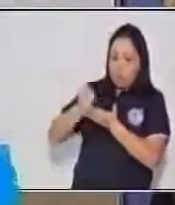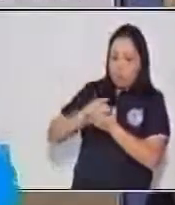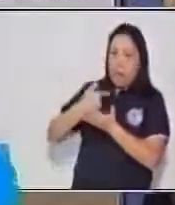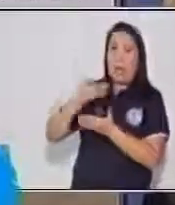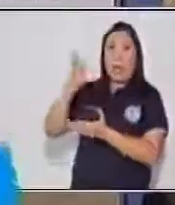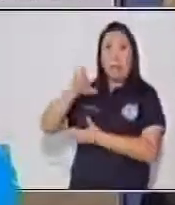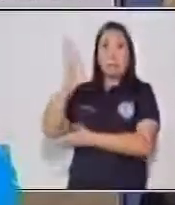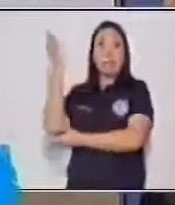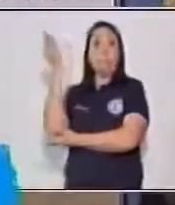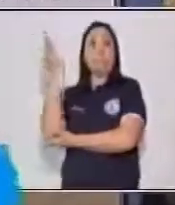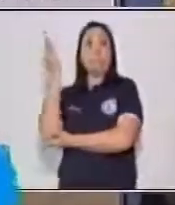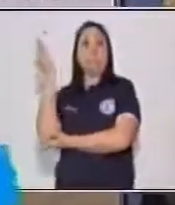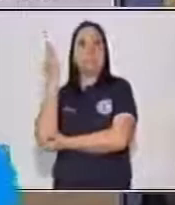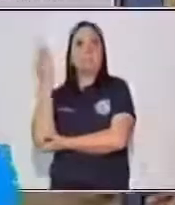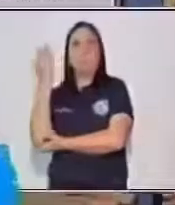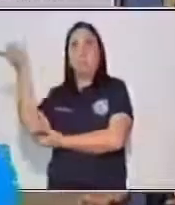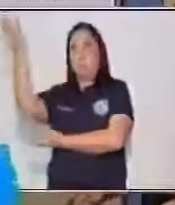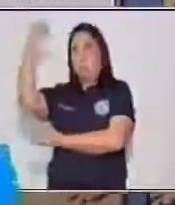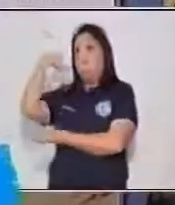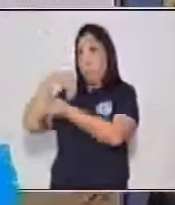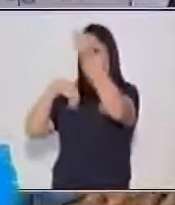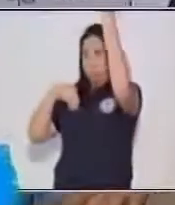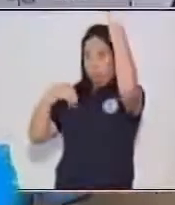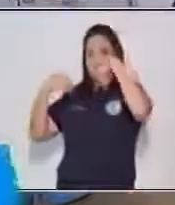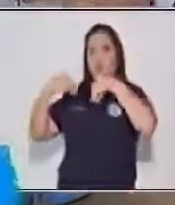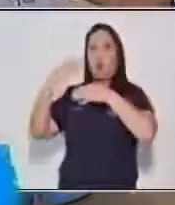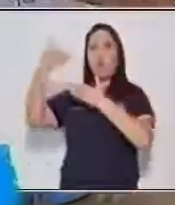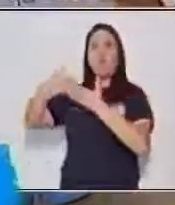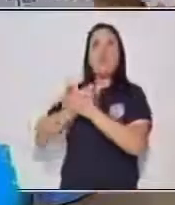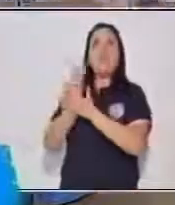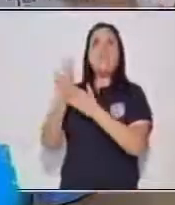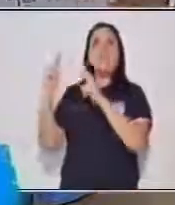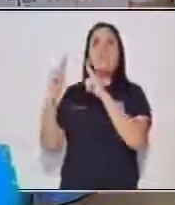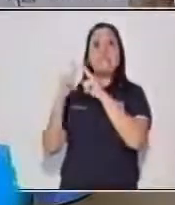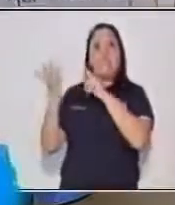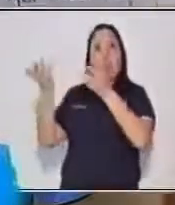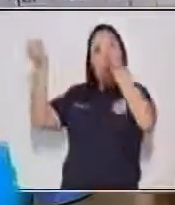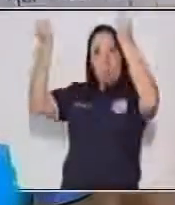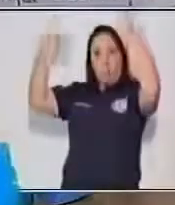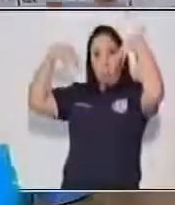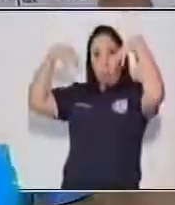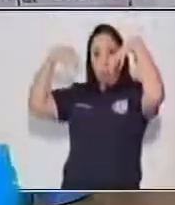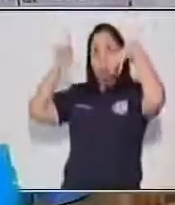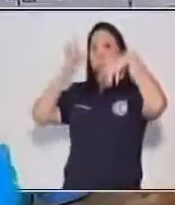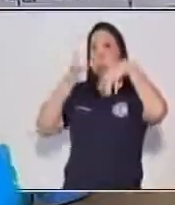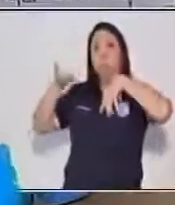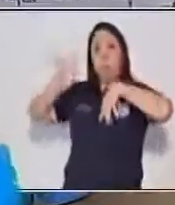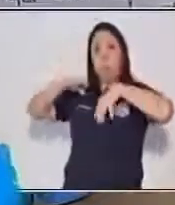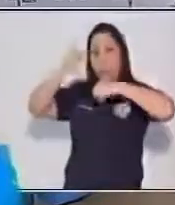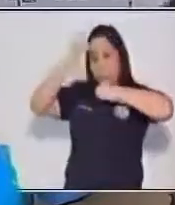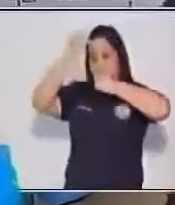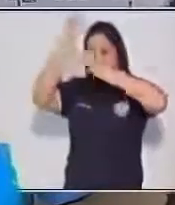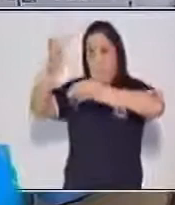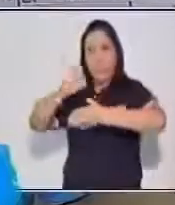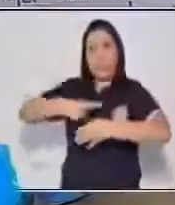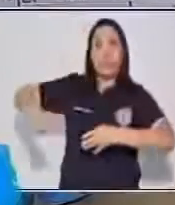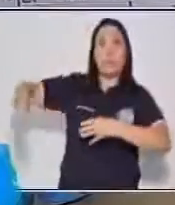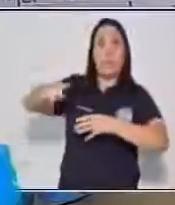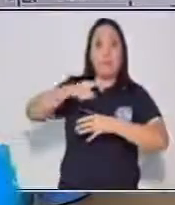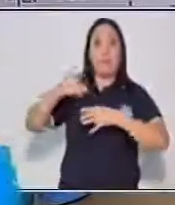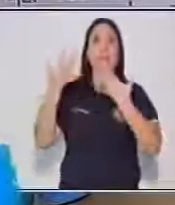va a servir para generar un nuevo conocimiento o para fundamentar y reforzar uno que ya